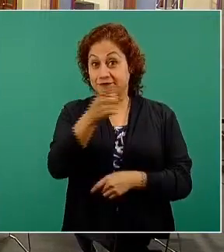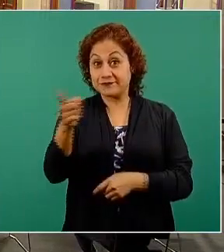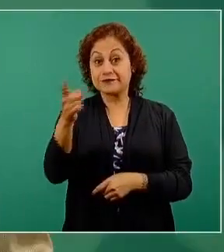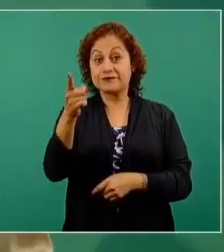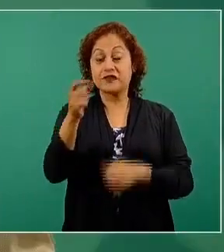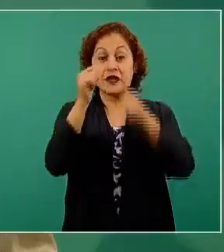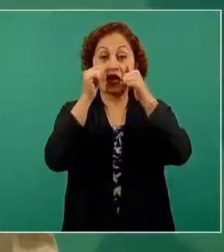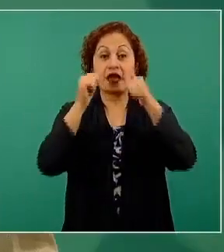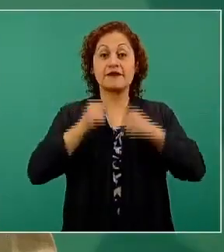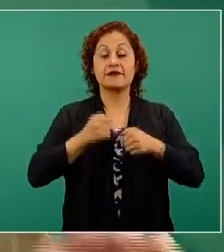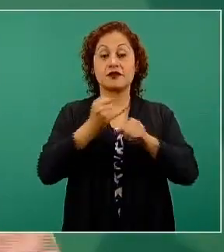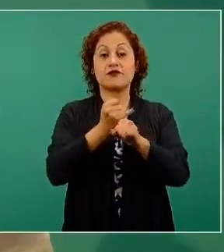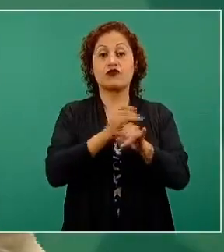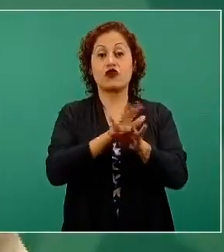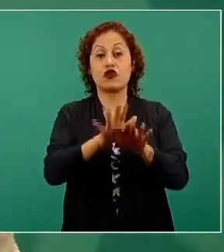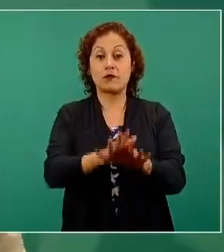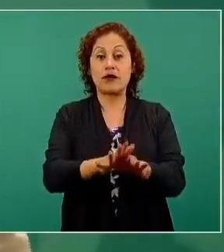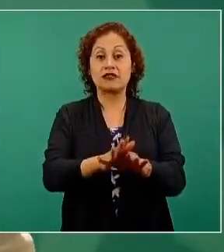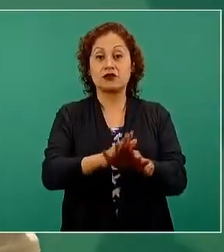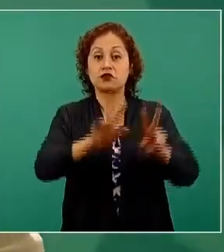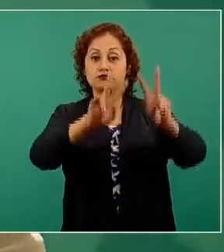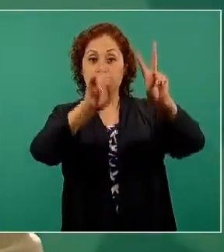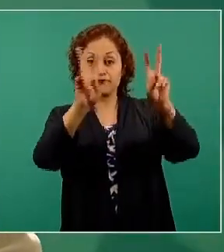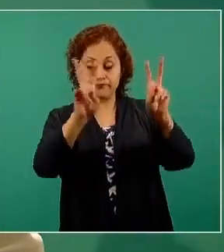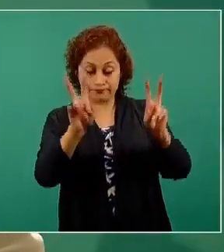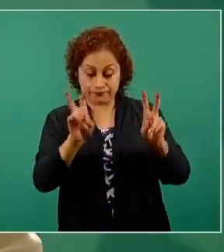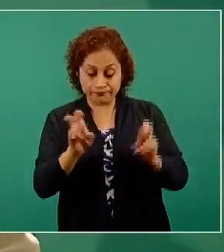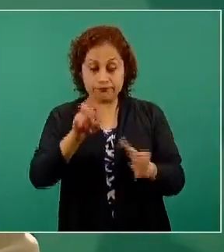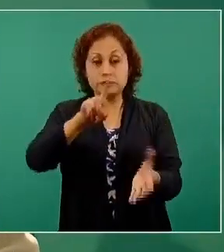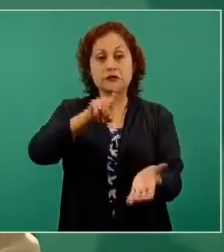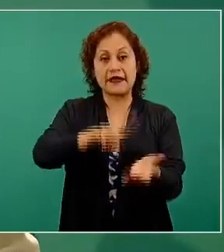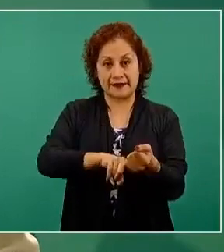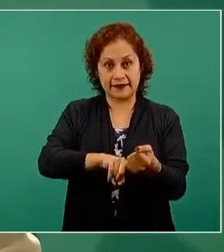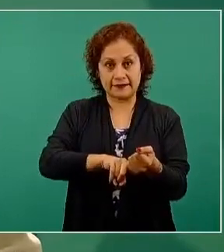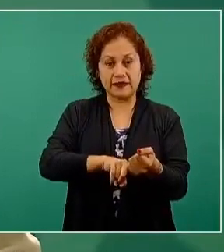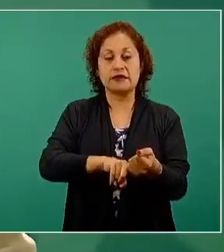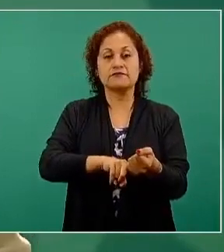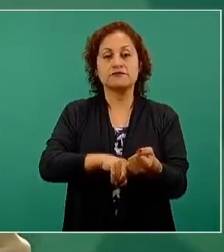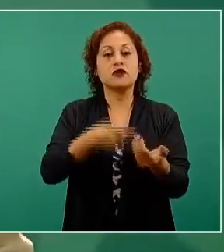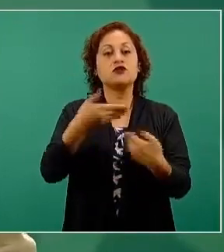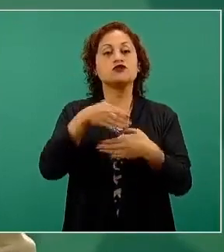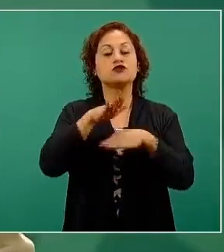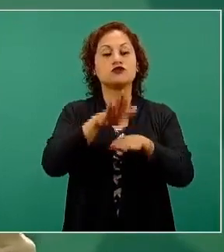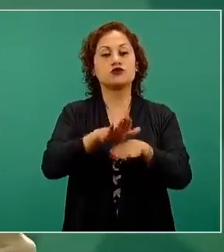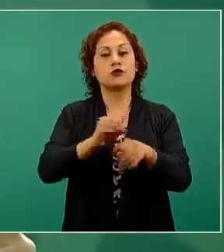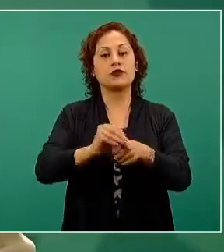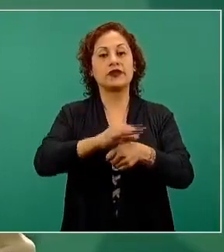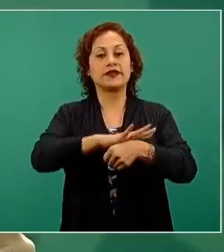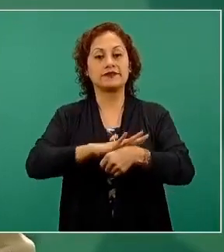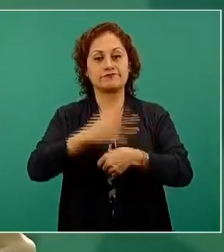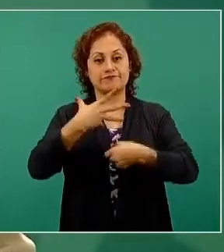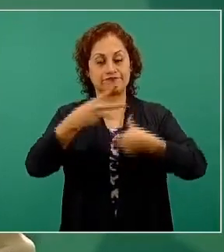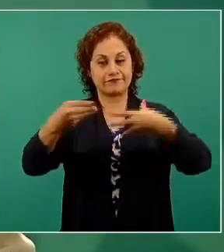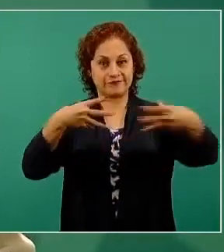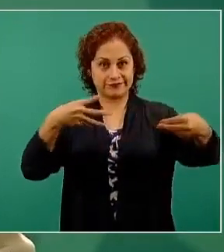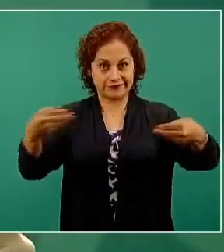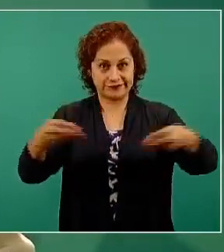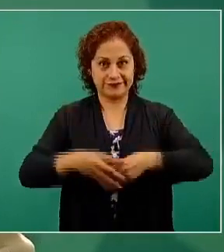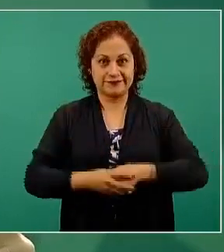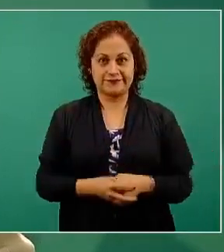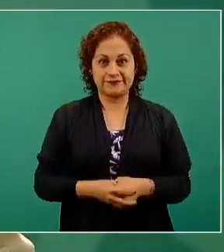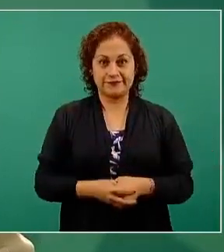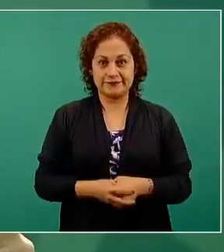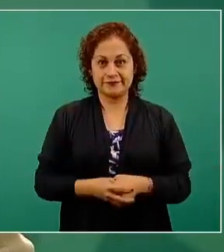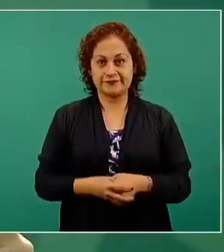el informe técnico diario de la epidemia de COVID-19,